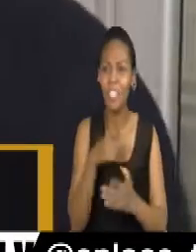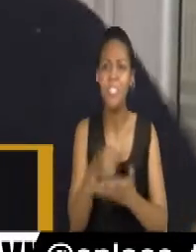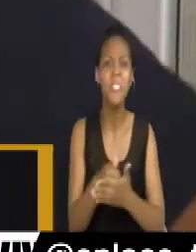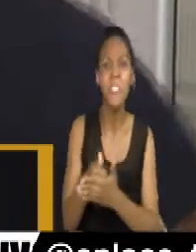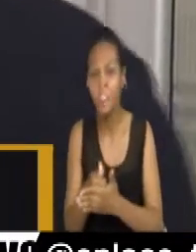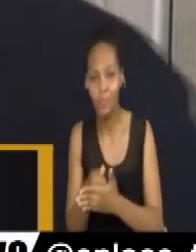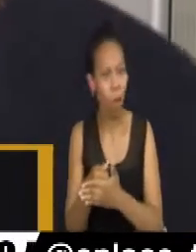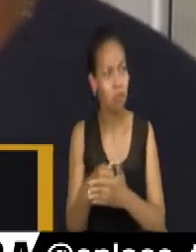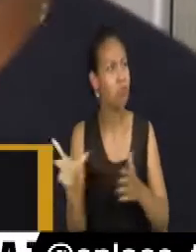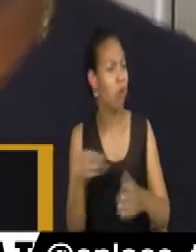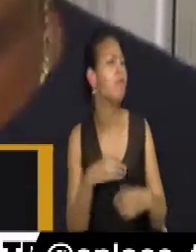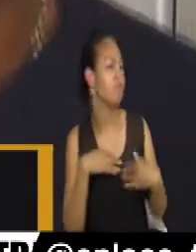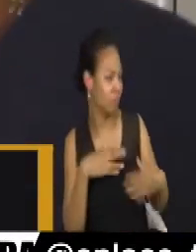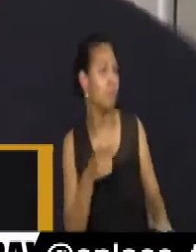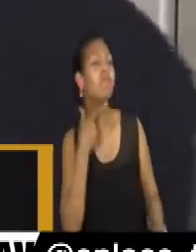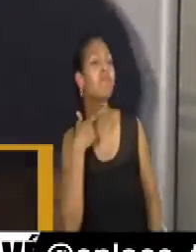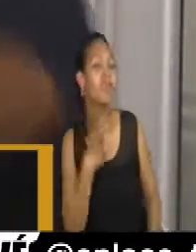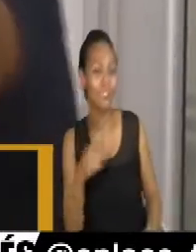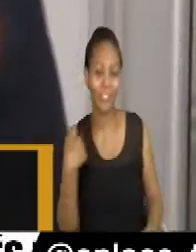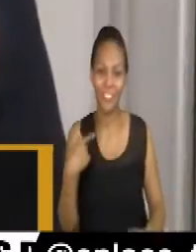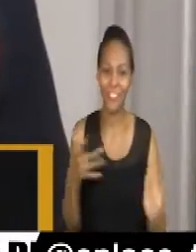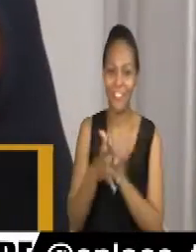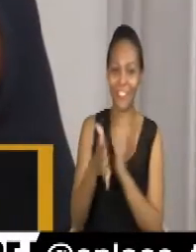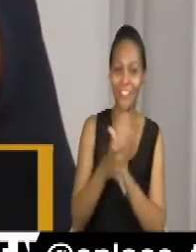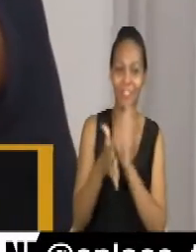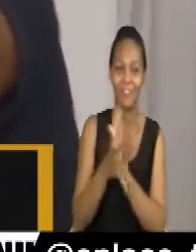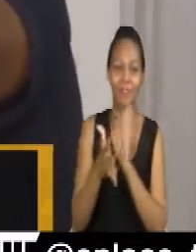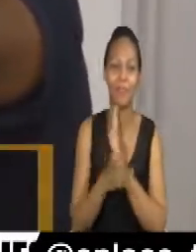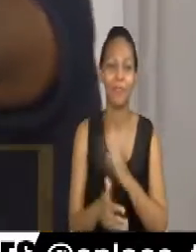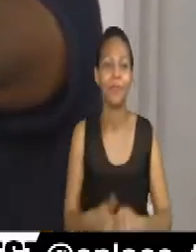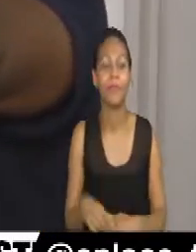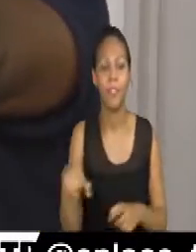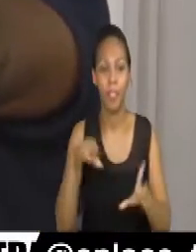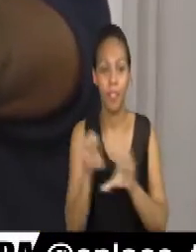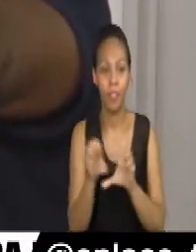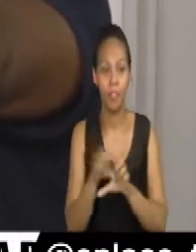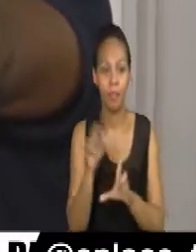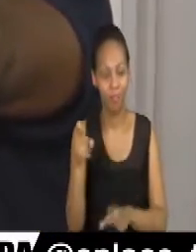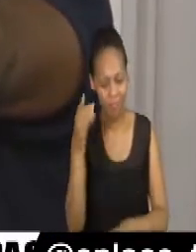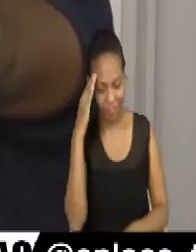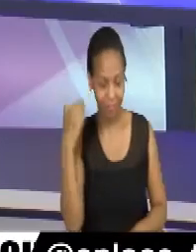se va a pegar, te lo dice Erwin Espelucao. David Ra, enlace, tú sabes que es la que hay.